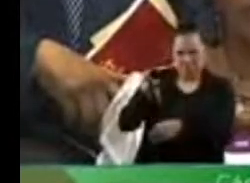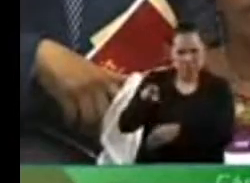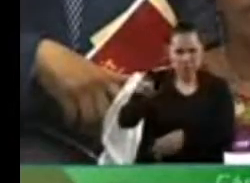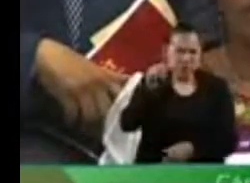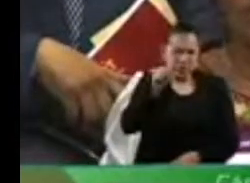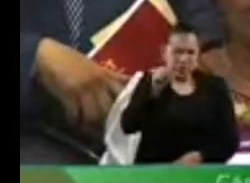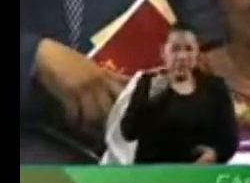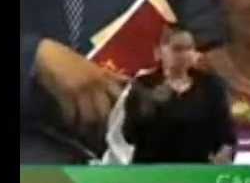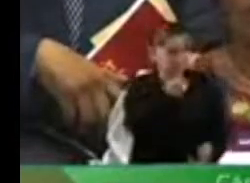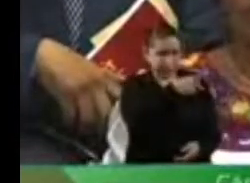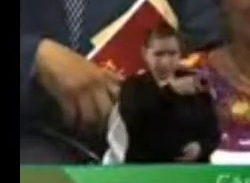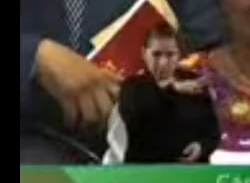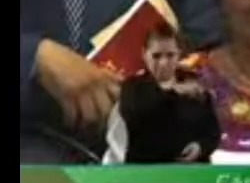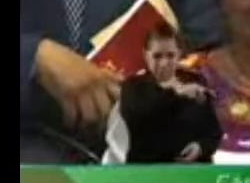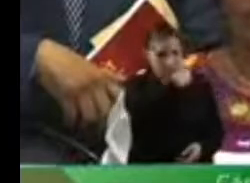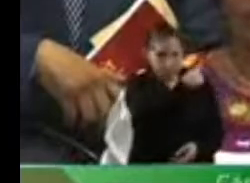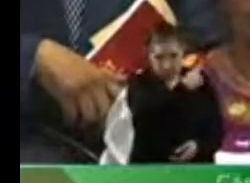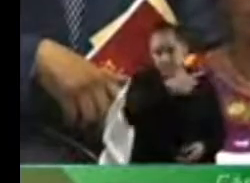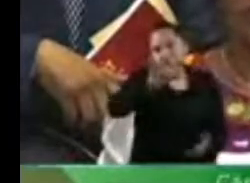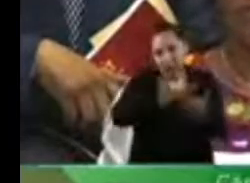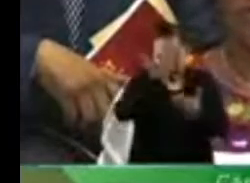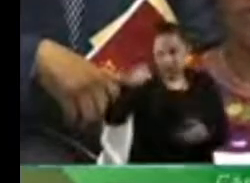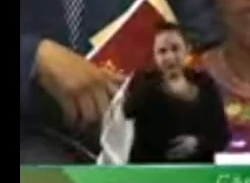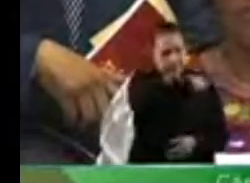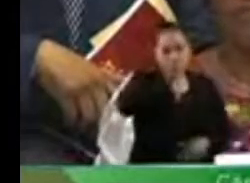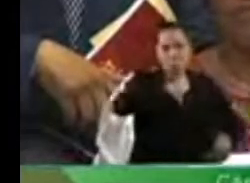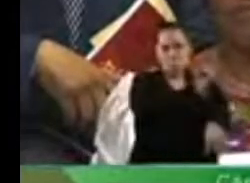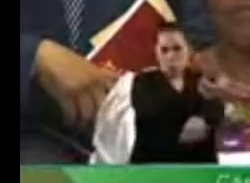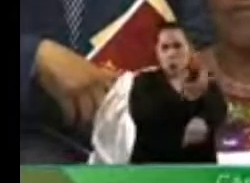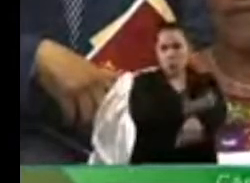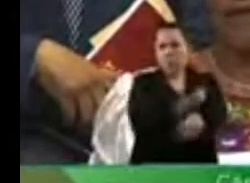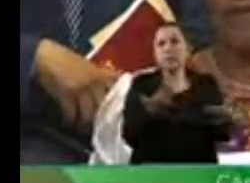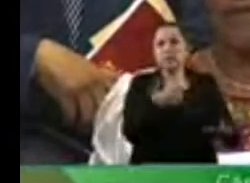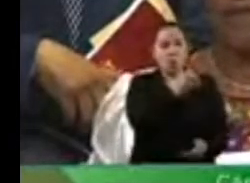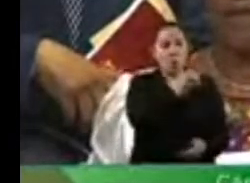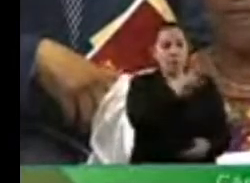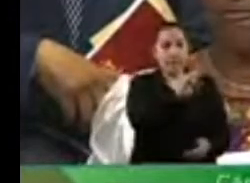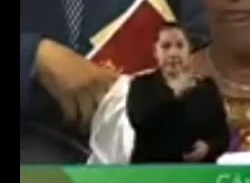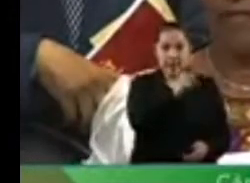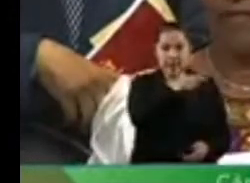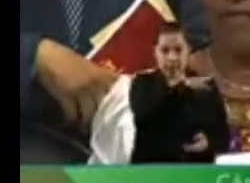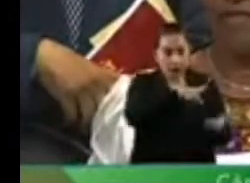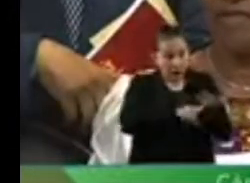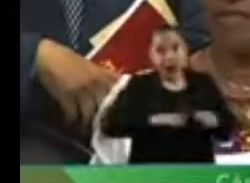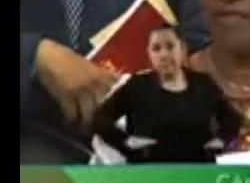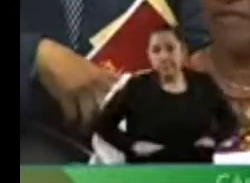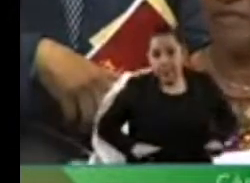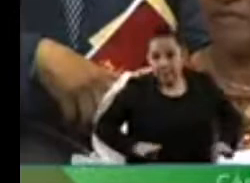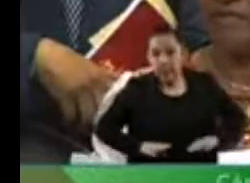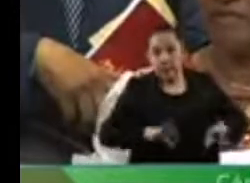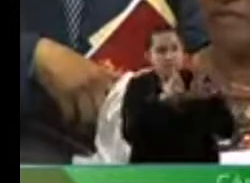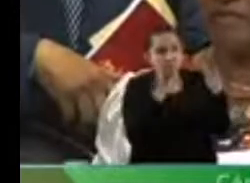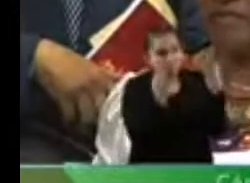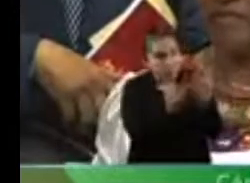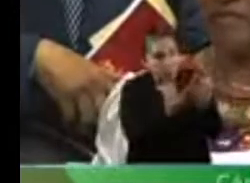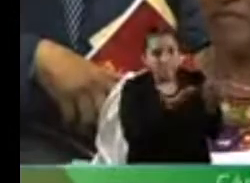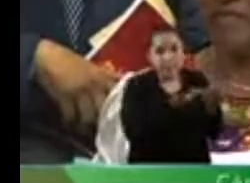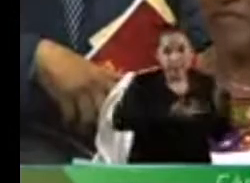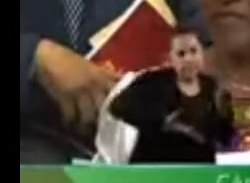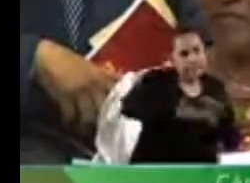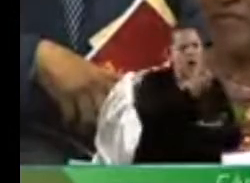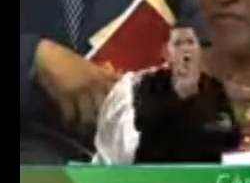con dinero de corrupción de Odebrecht, hoy vengan a soltarnos una bola de provocaciones en tribuna